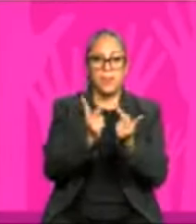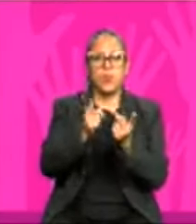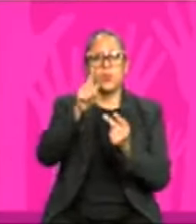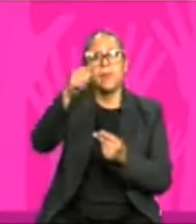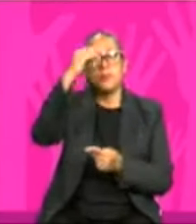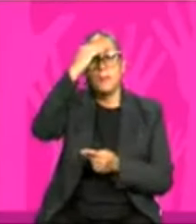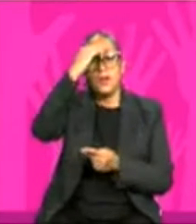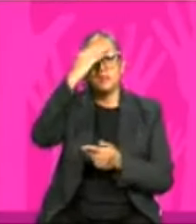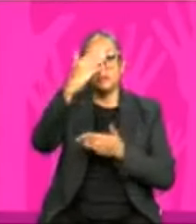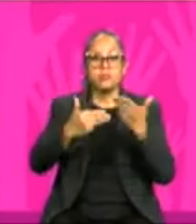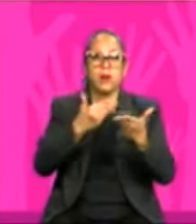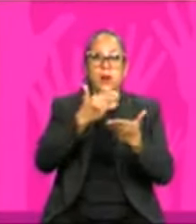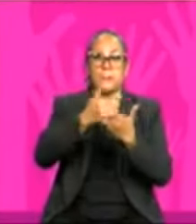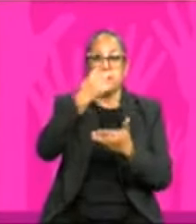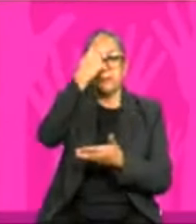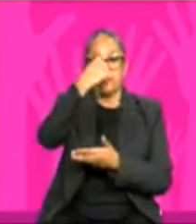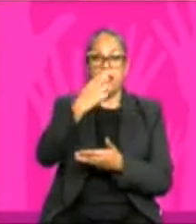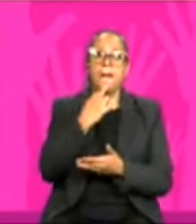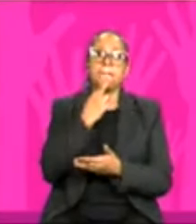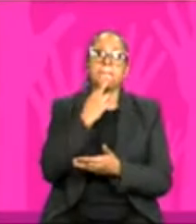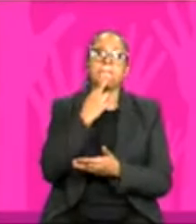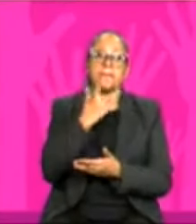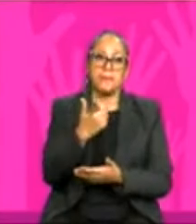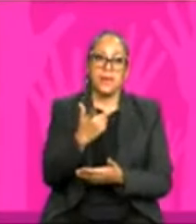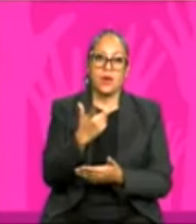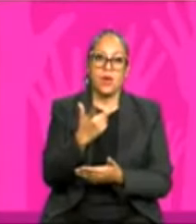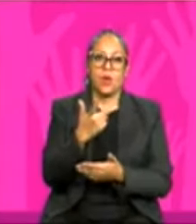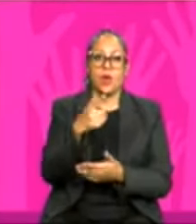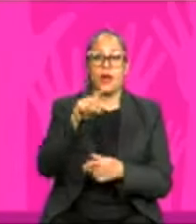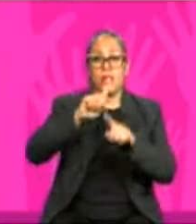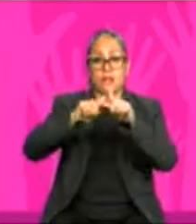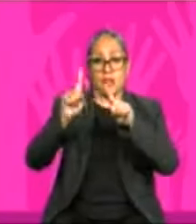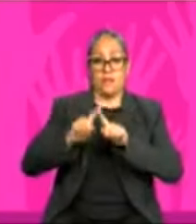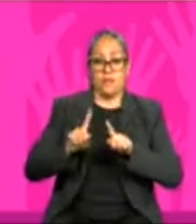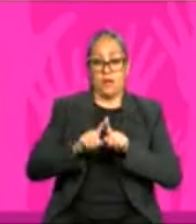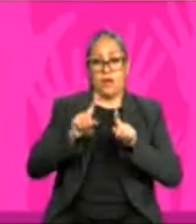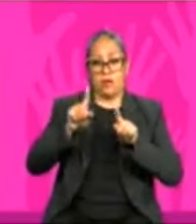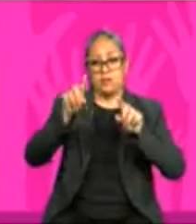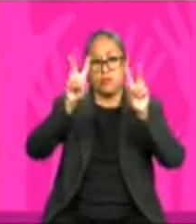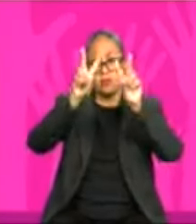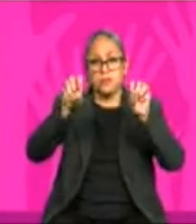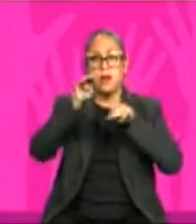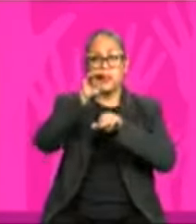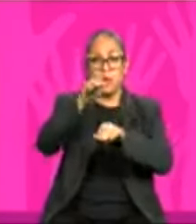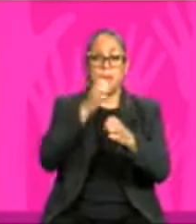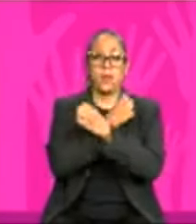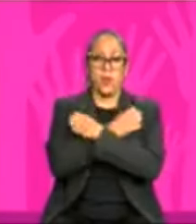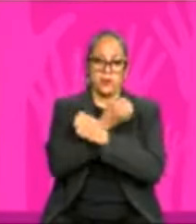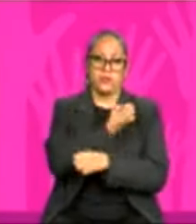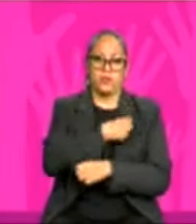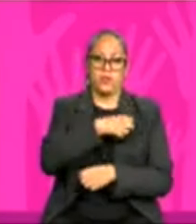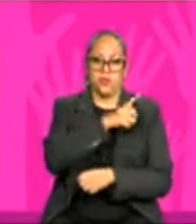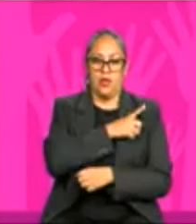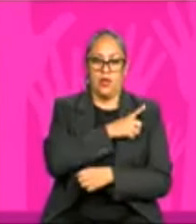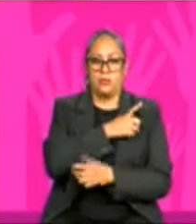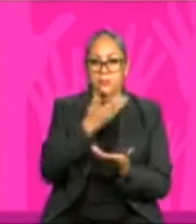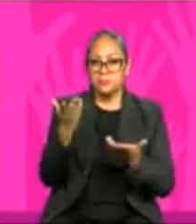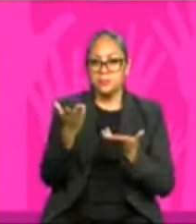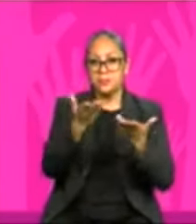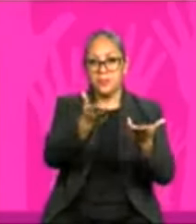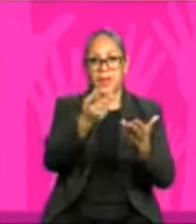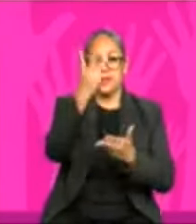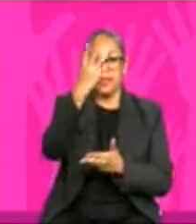medidas concretas sugiere para mejorar simultáneamente los sectores de salud y educación en Morelos? Adelante, candidata, con su tiempo de